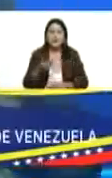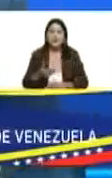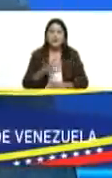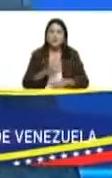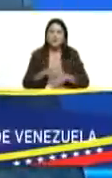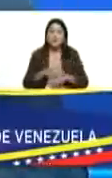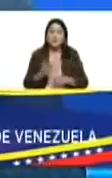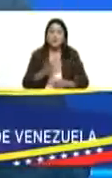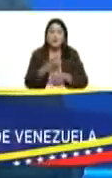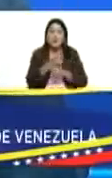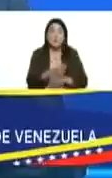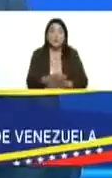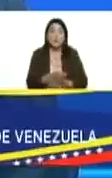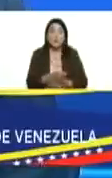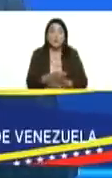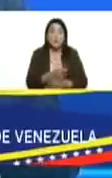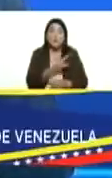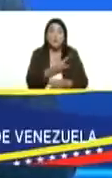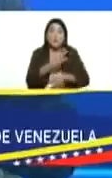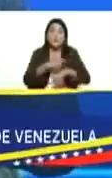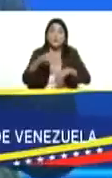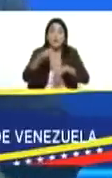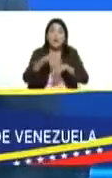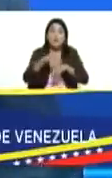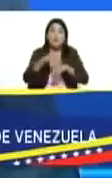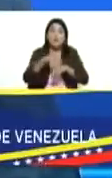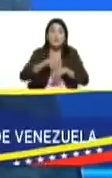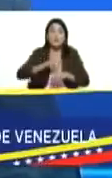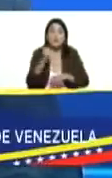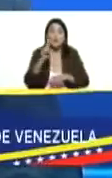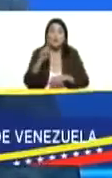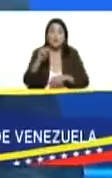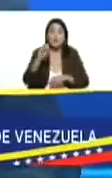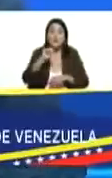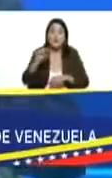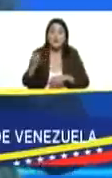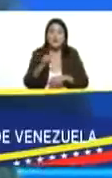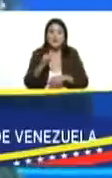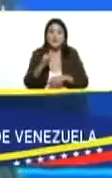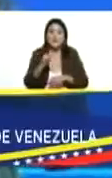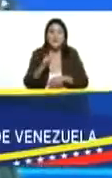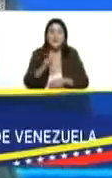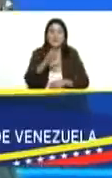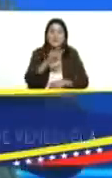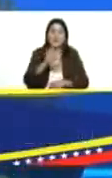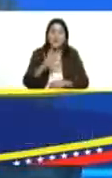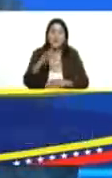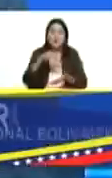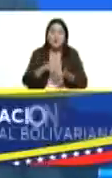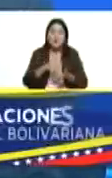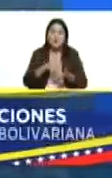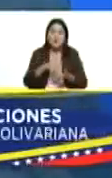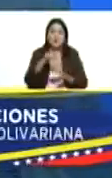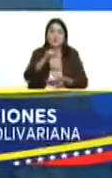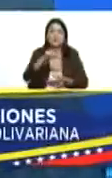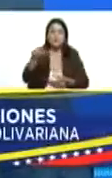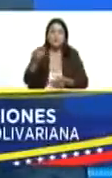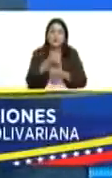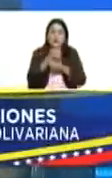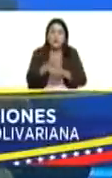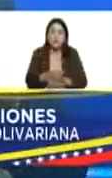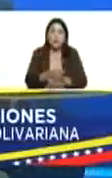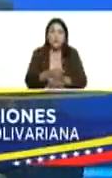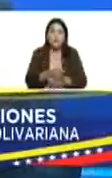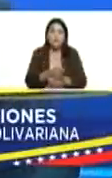graduación de la Universidad Nacional de la Seguridad, la UNES, más de 24.000 graduandos y graduandas.